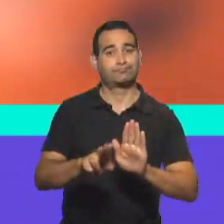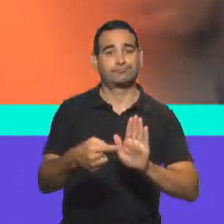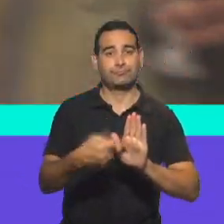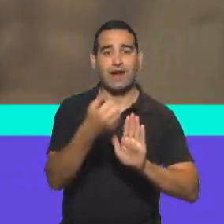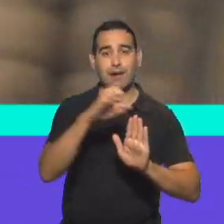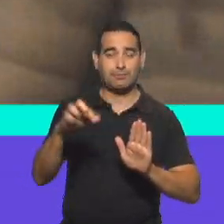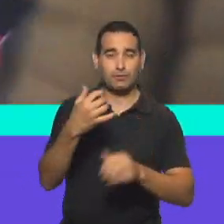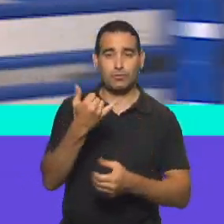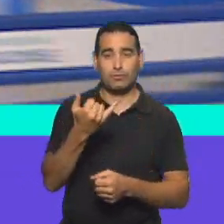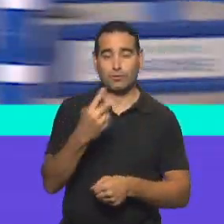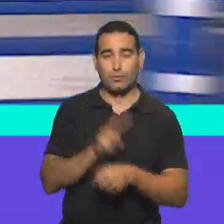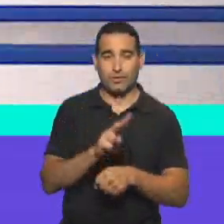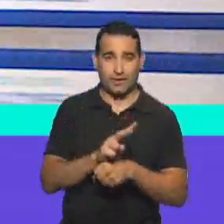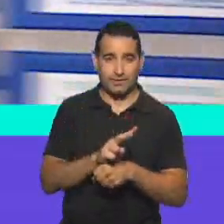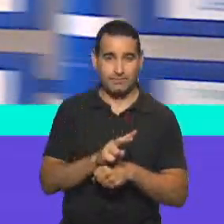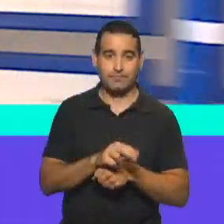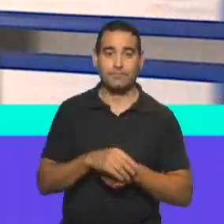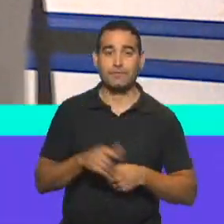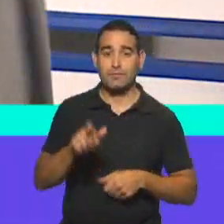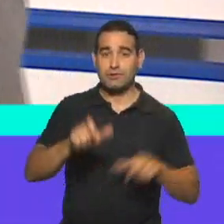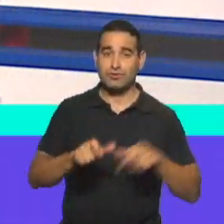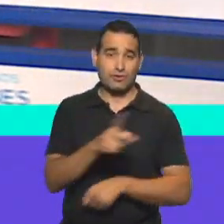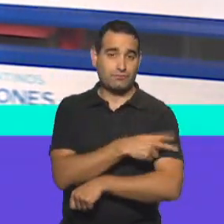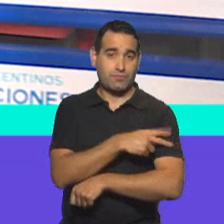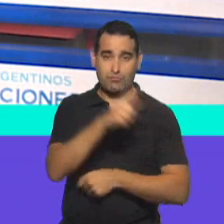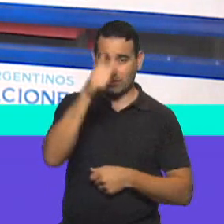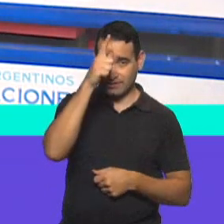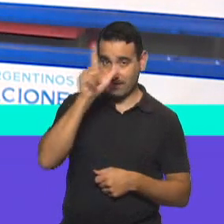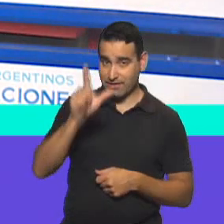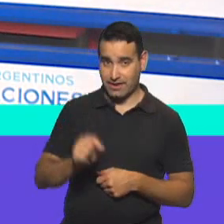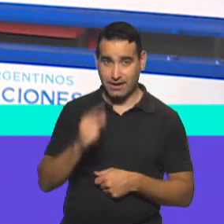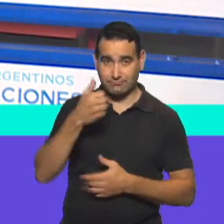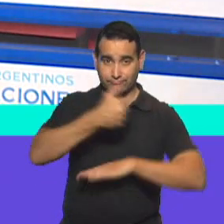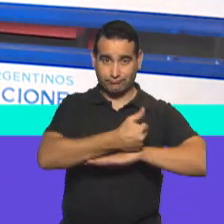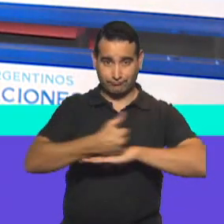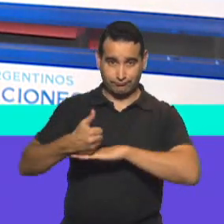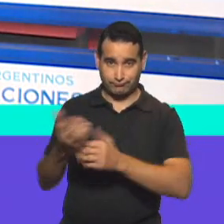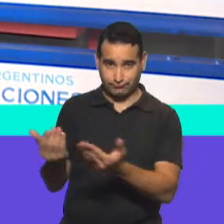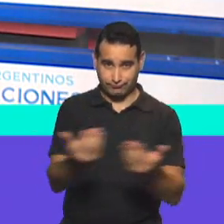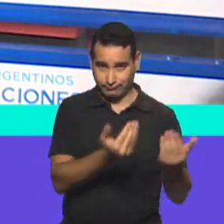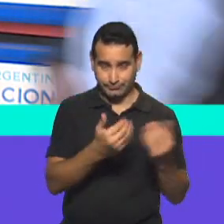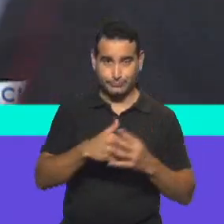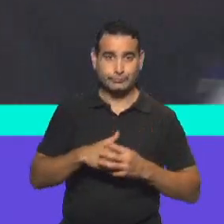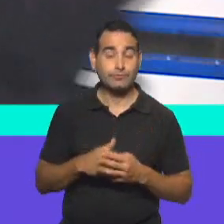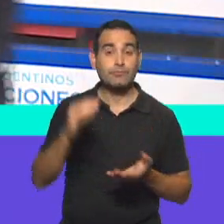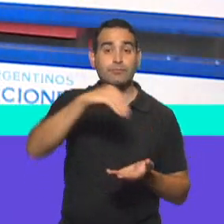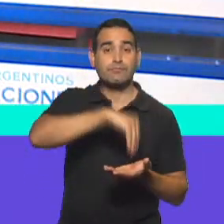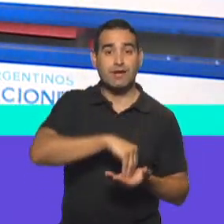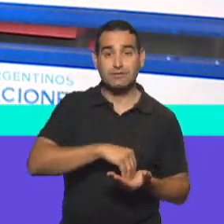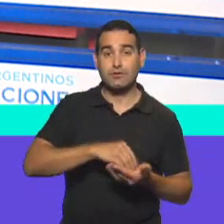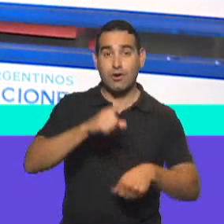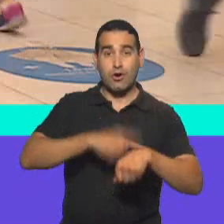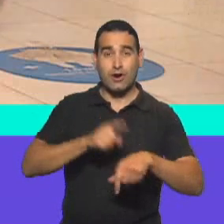aplicación Cuidar, que es requerida por personal de la Policía Federal en la puerta de la estación. Además, en la hora